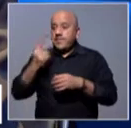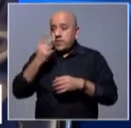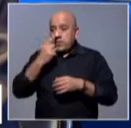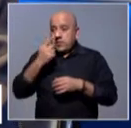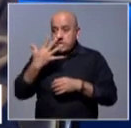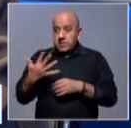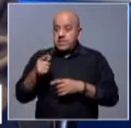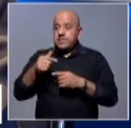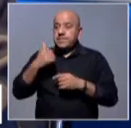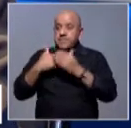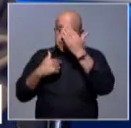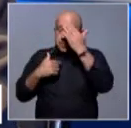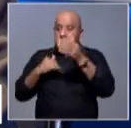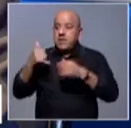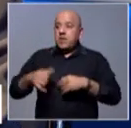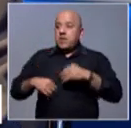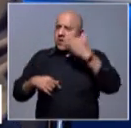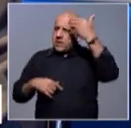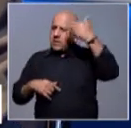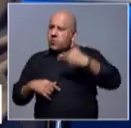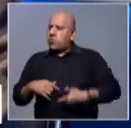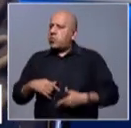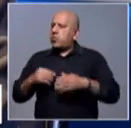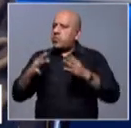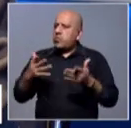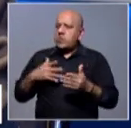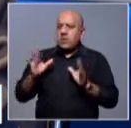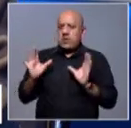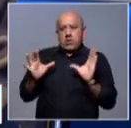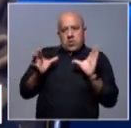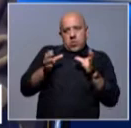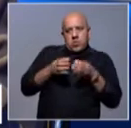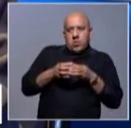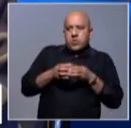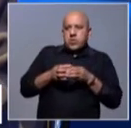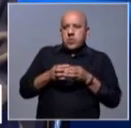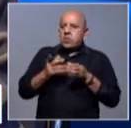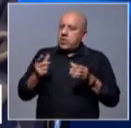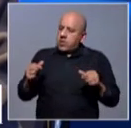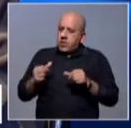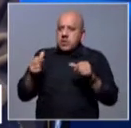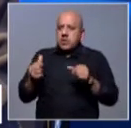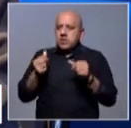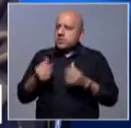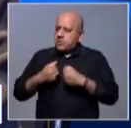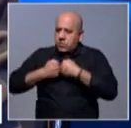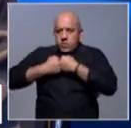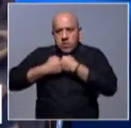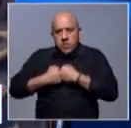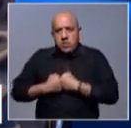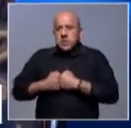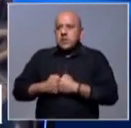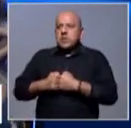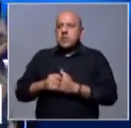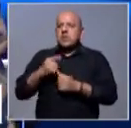tiene una actitud de bloque y la ejerce con mucha fuerza durante